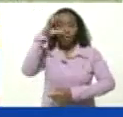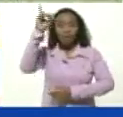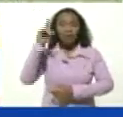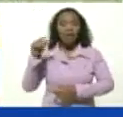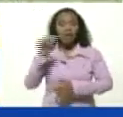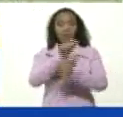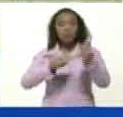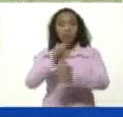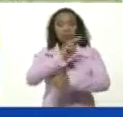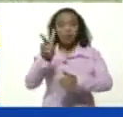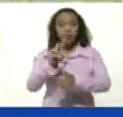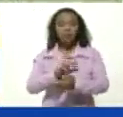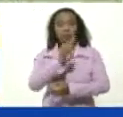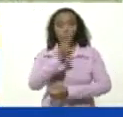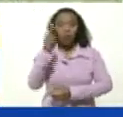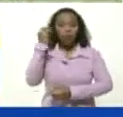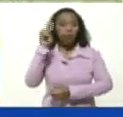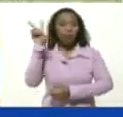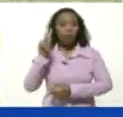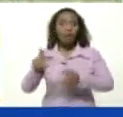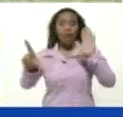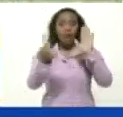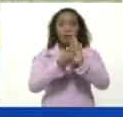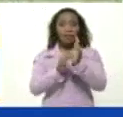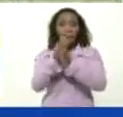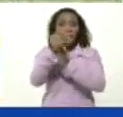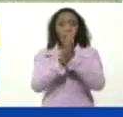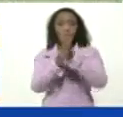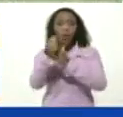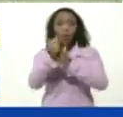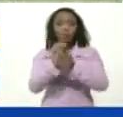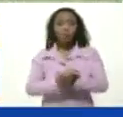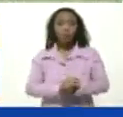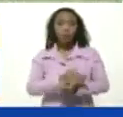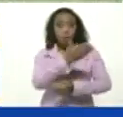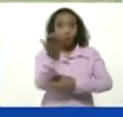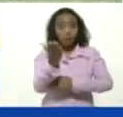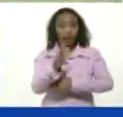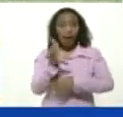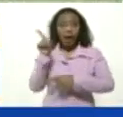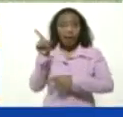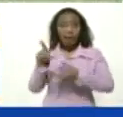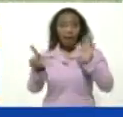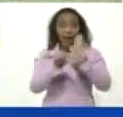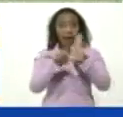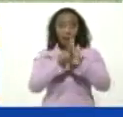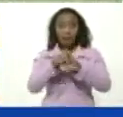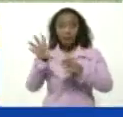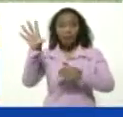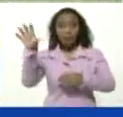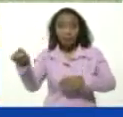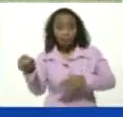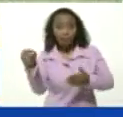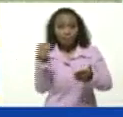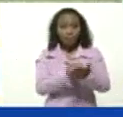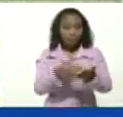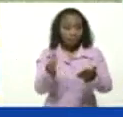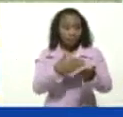República Bolivariana de Venezuela, la ley de emprendedores. Bueno, usted me agarra esa ley. Usted me